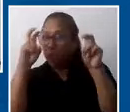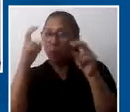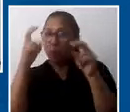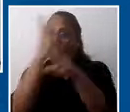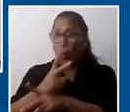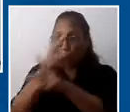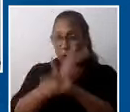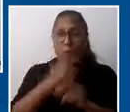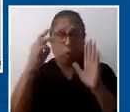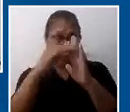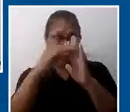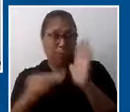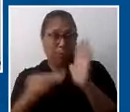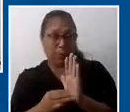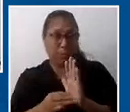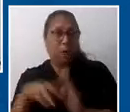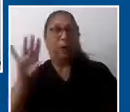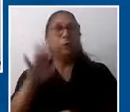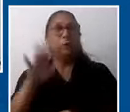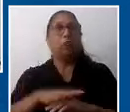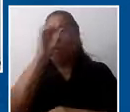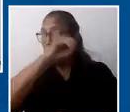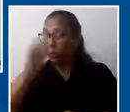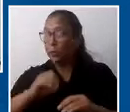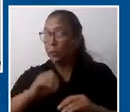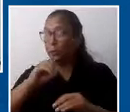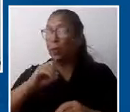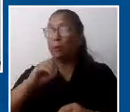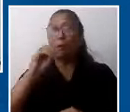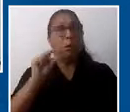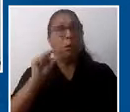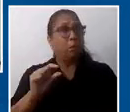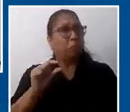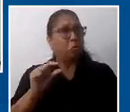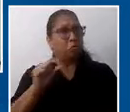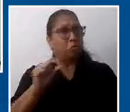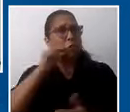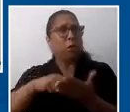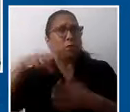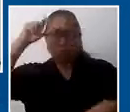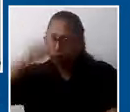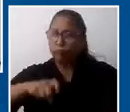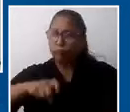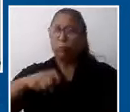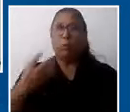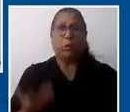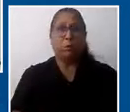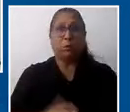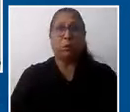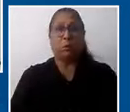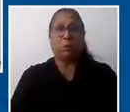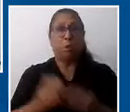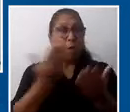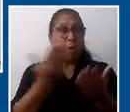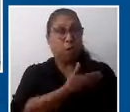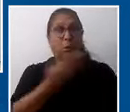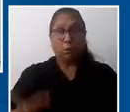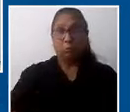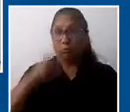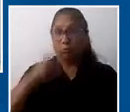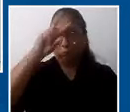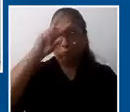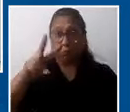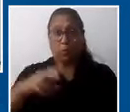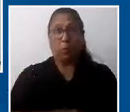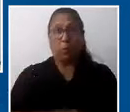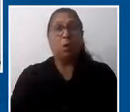es un mínimo, ¿no? Es un mínimo y que es una acción afirmativa, ¿no? Por parte del Estado peruano, ¿no?,